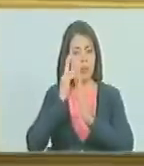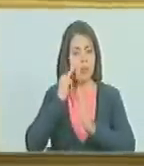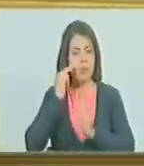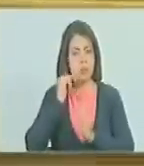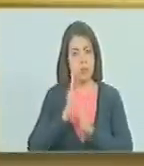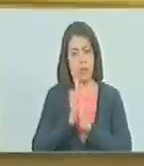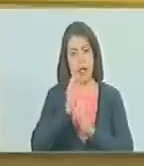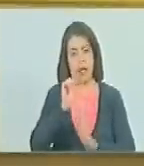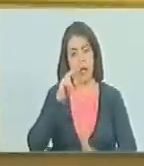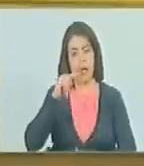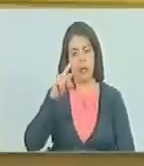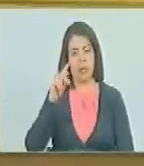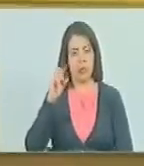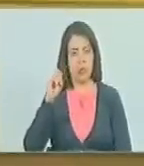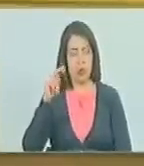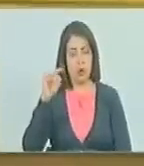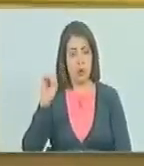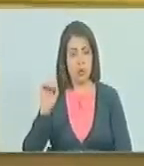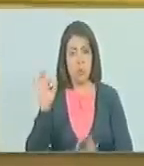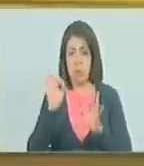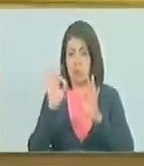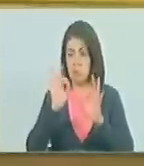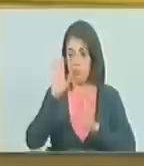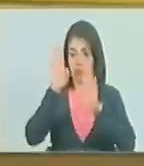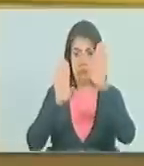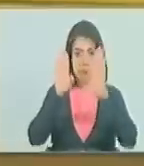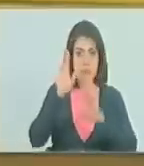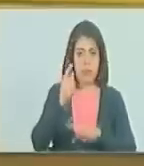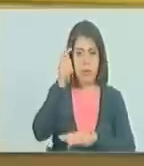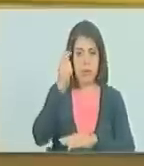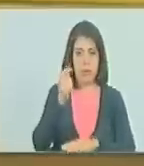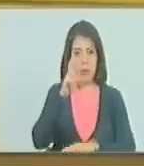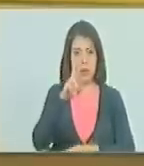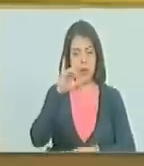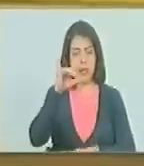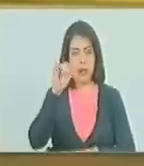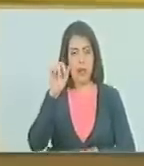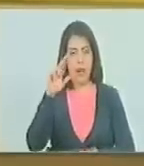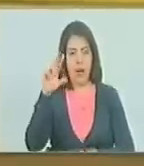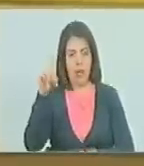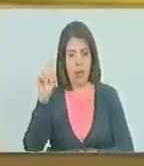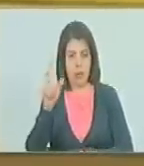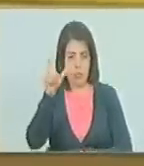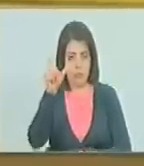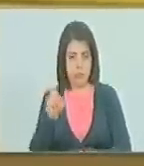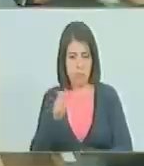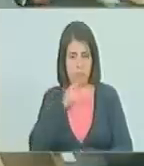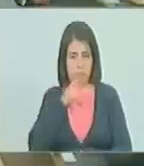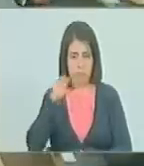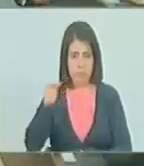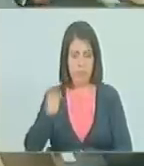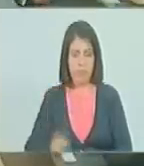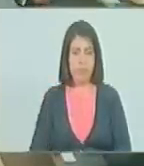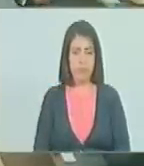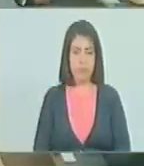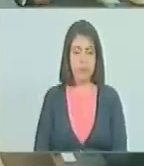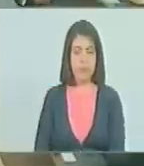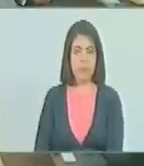Antonio. Además, anotado en el derecho de palabra, el diputado Ricardo Molina tiene el derecho de palabra.